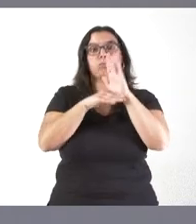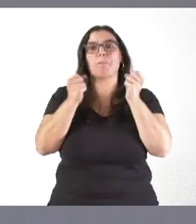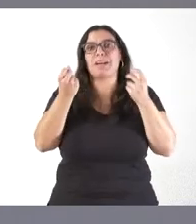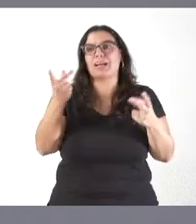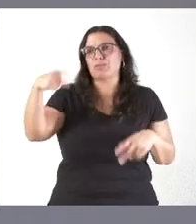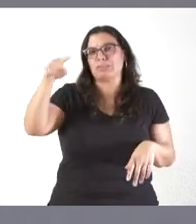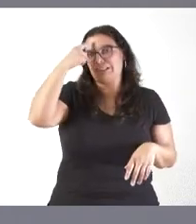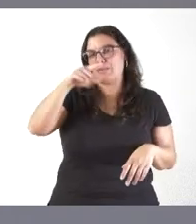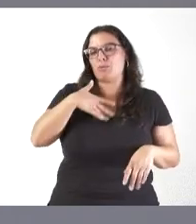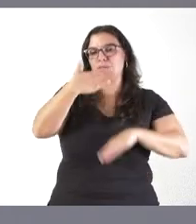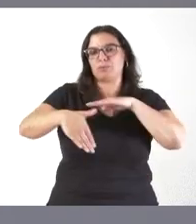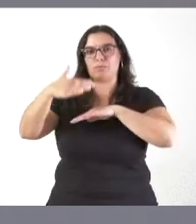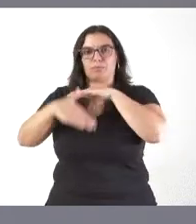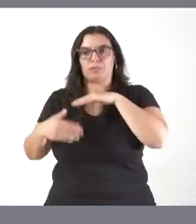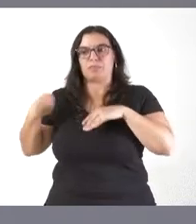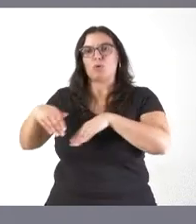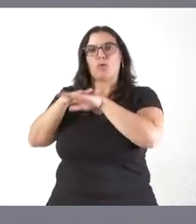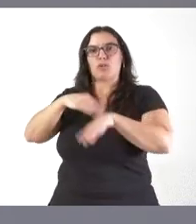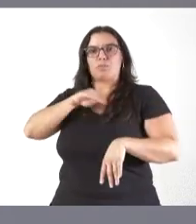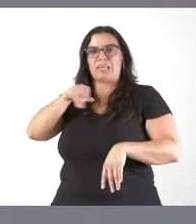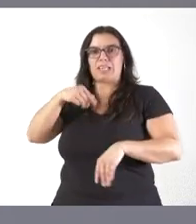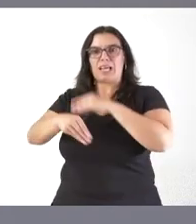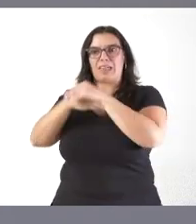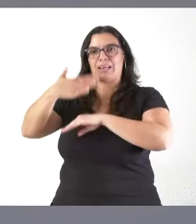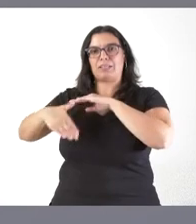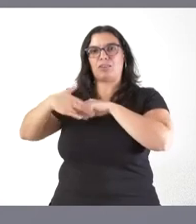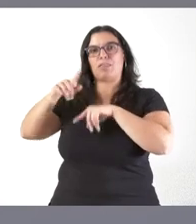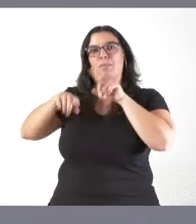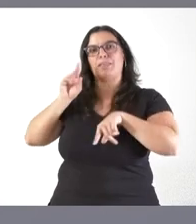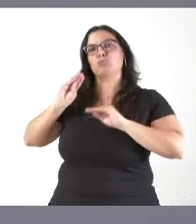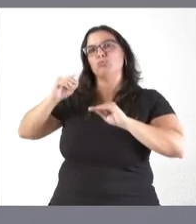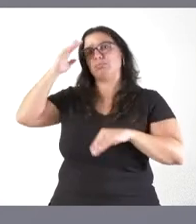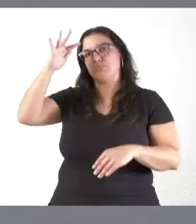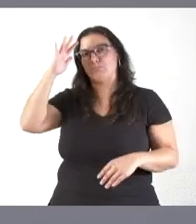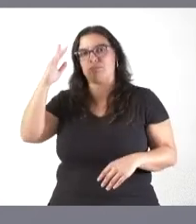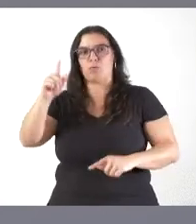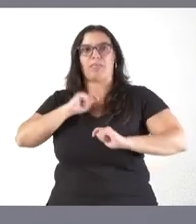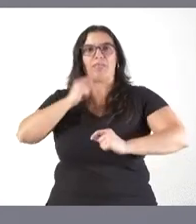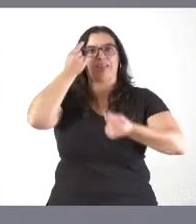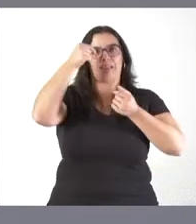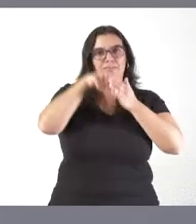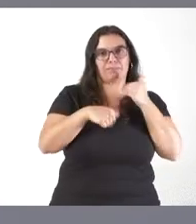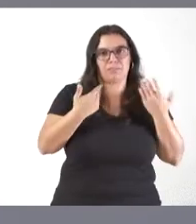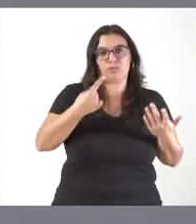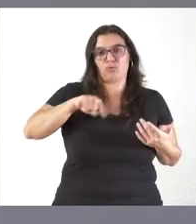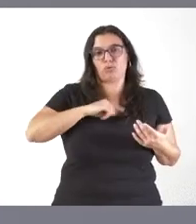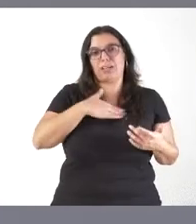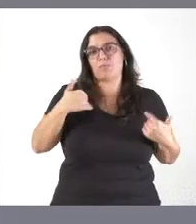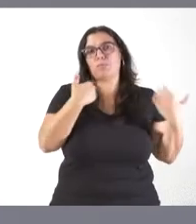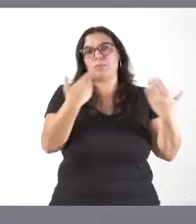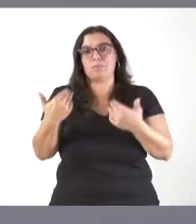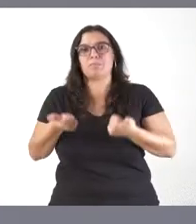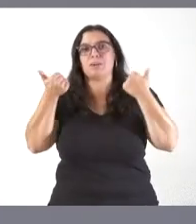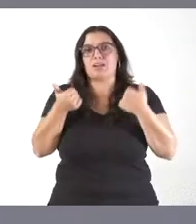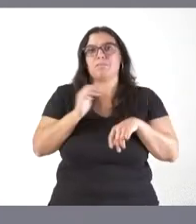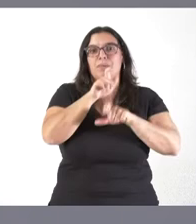muchísimas restricciones ideológicas por parte del gobierno que obliga a un detalle mayor que nosotros quizá hubiéramos procurado que llegara más a las personas de esta tierra